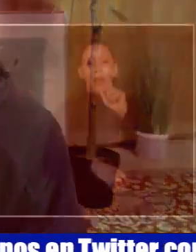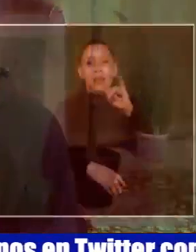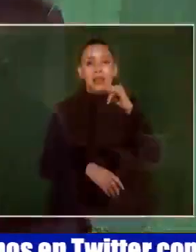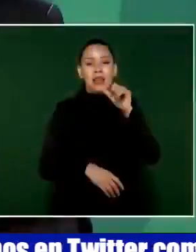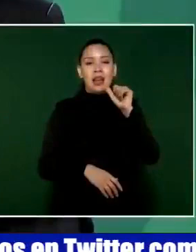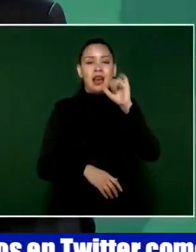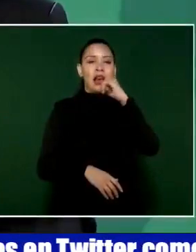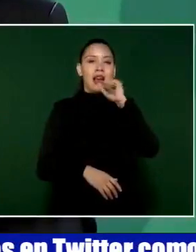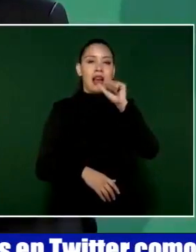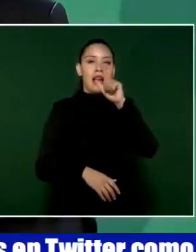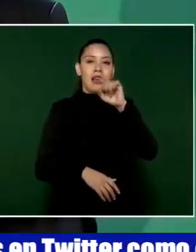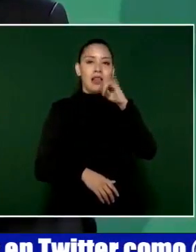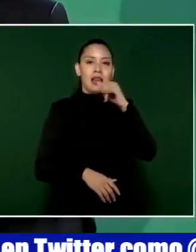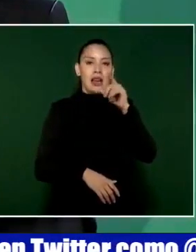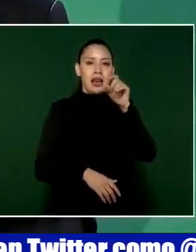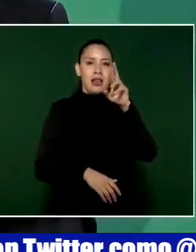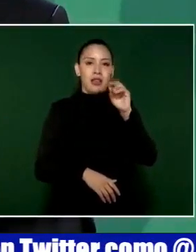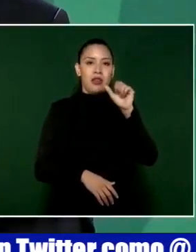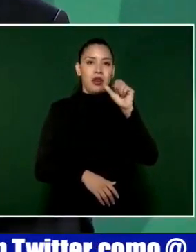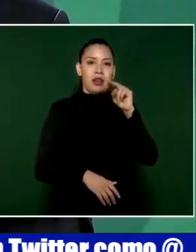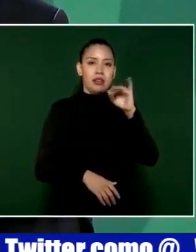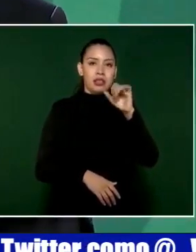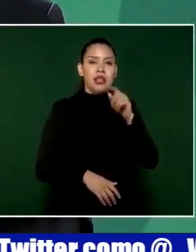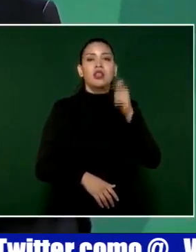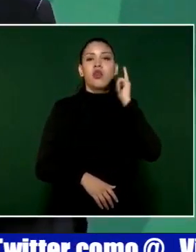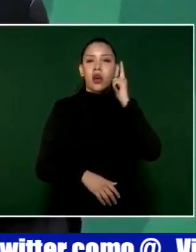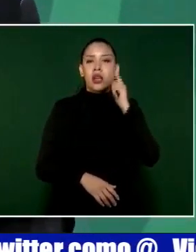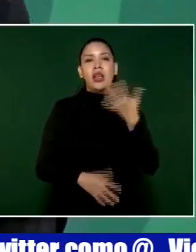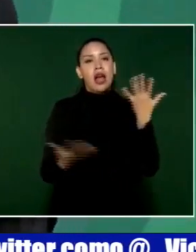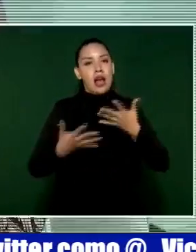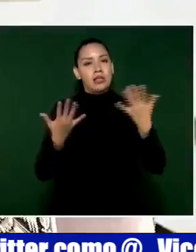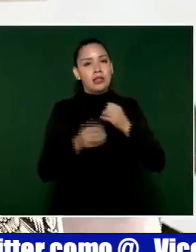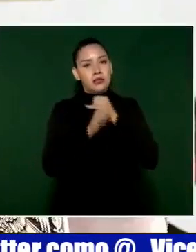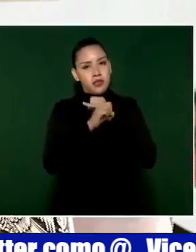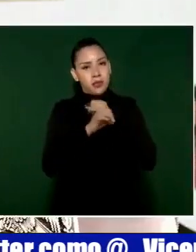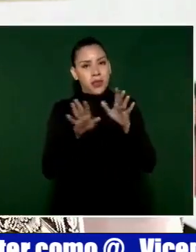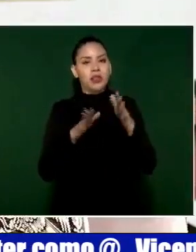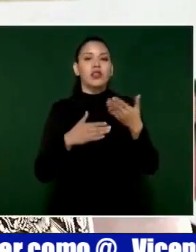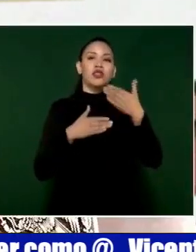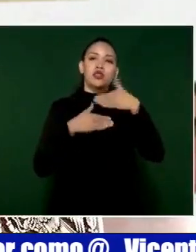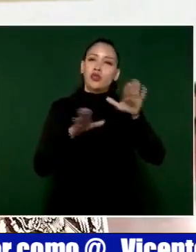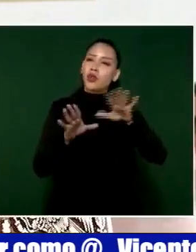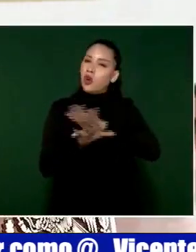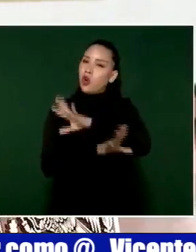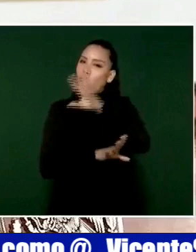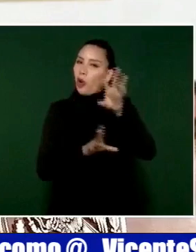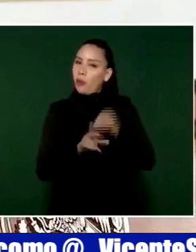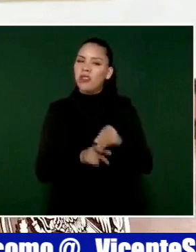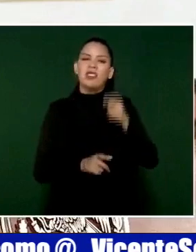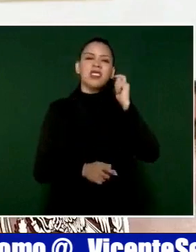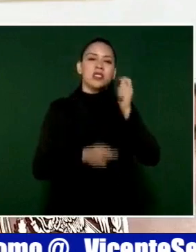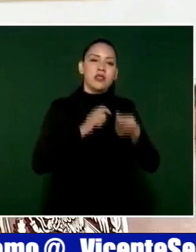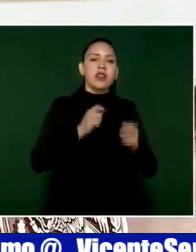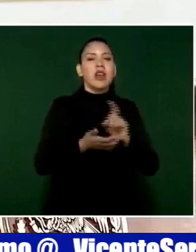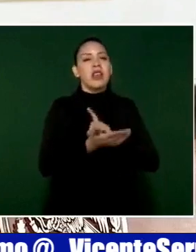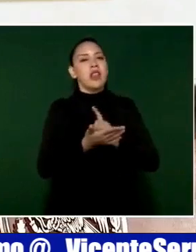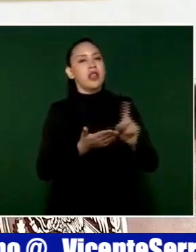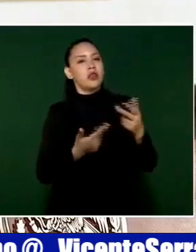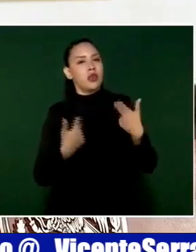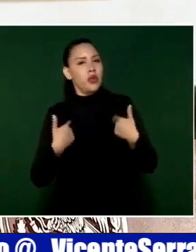dice que pues más bien quisieran que les ayuden quisieran en los medios de comunicación tradicionales las esferas del poder